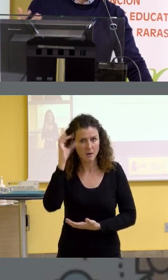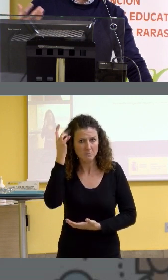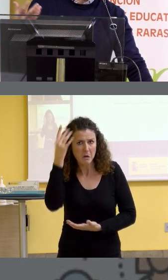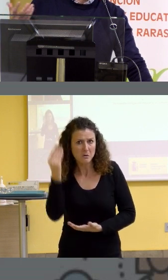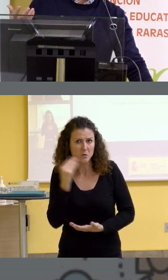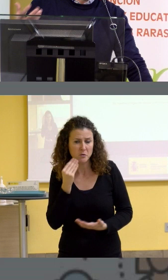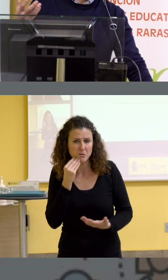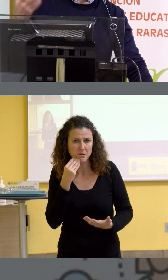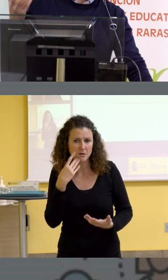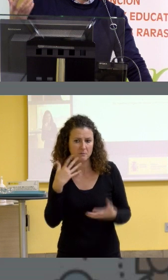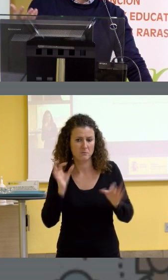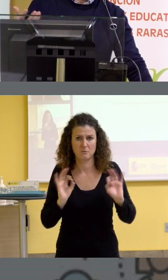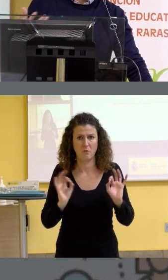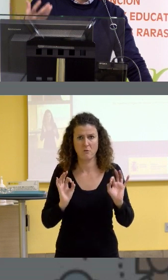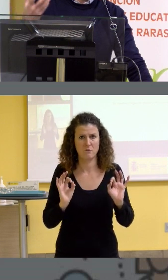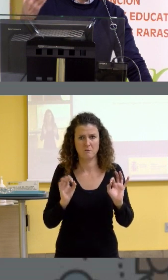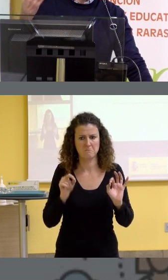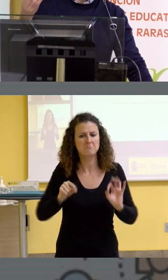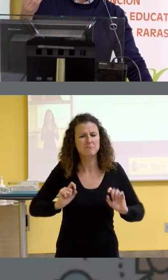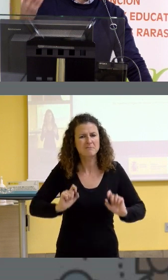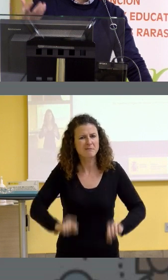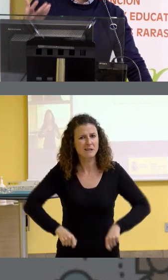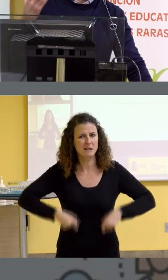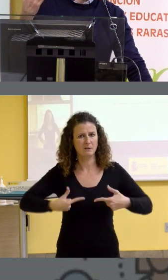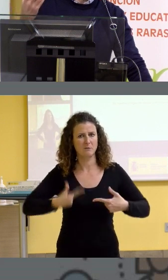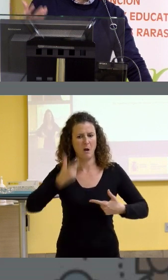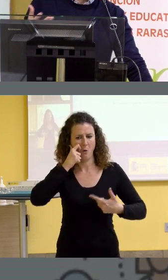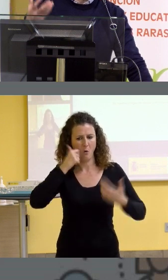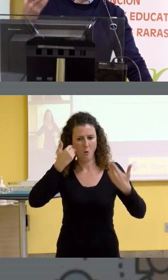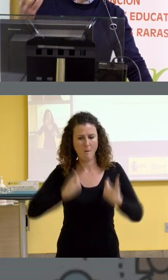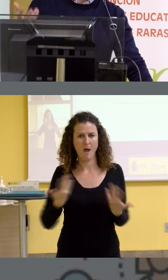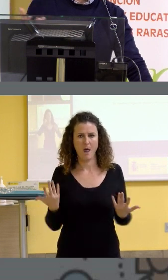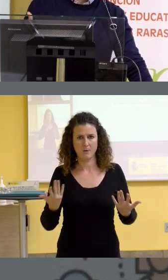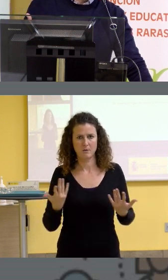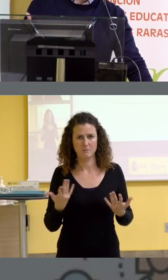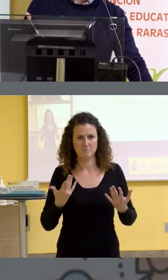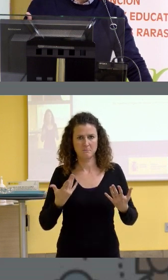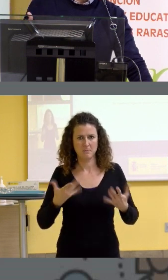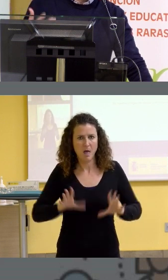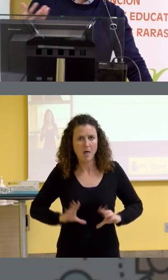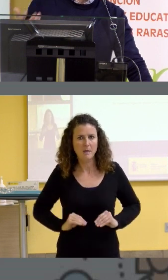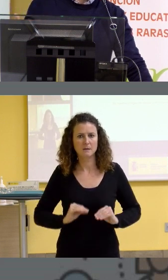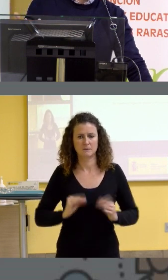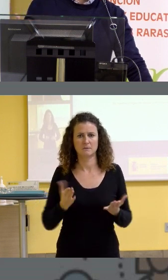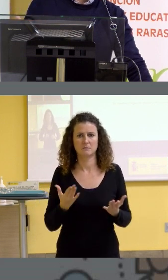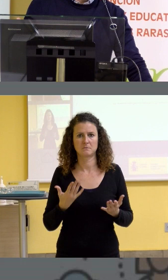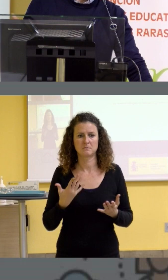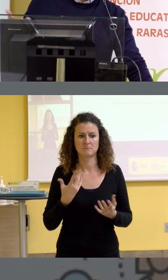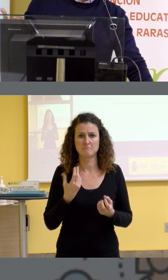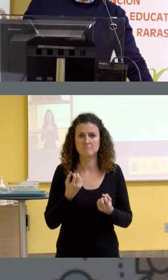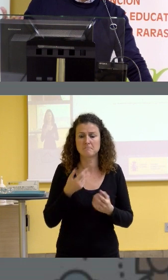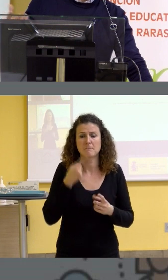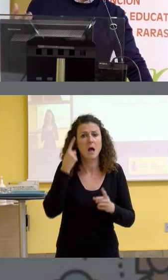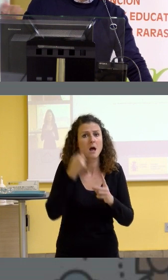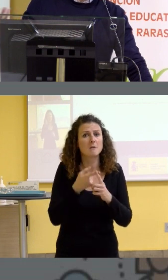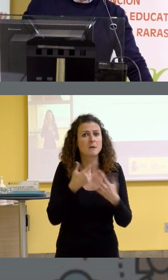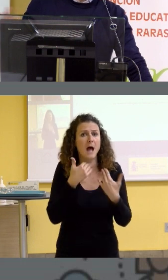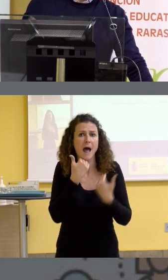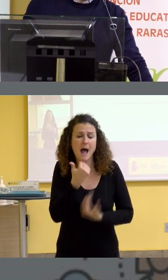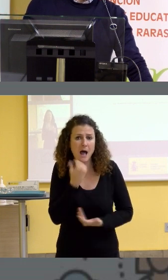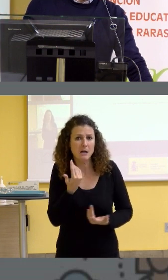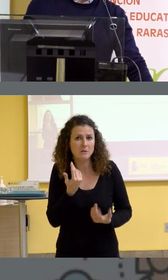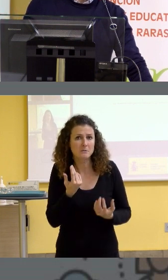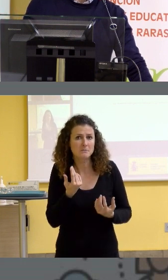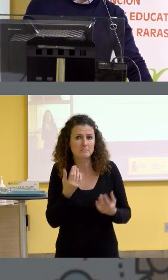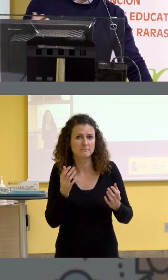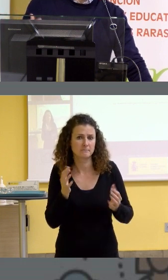parece psicológica y humanamente aceptable, normal y razonable. ¿Sirvió de algo? En términos de salud,